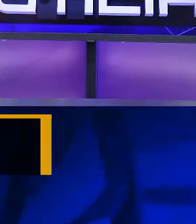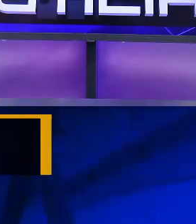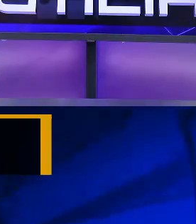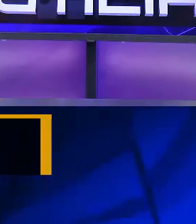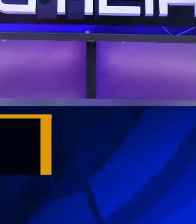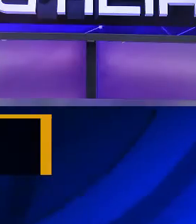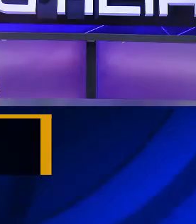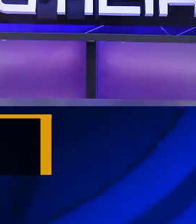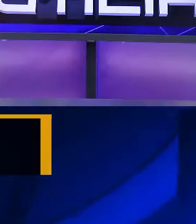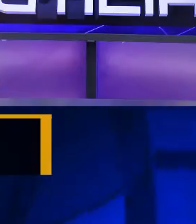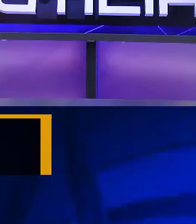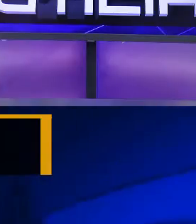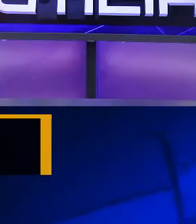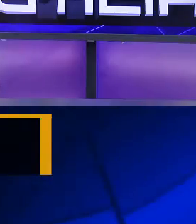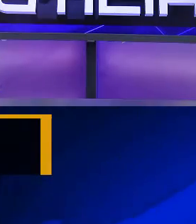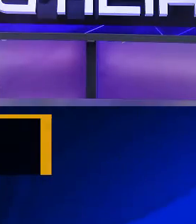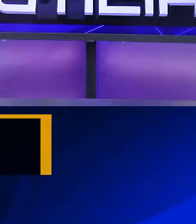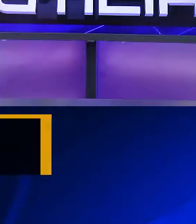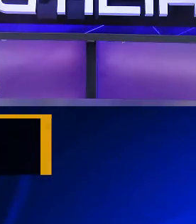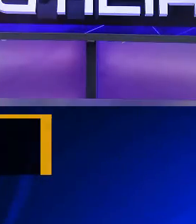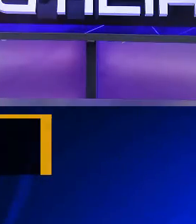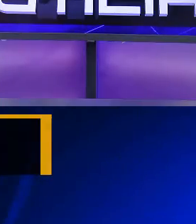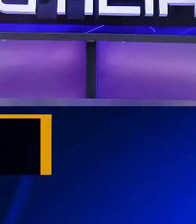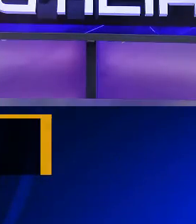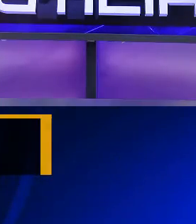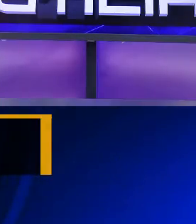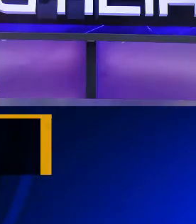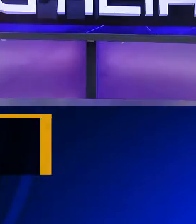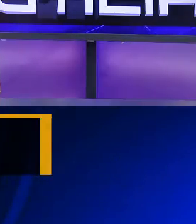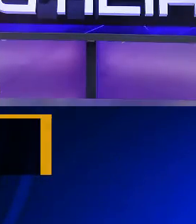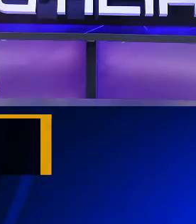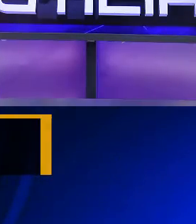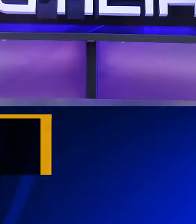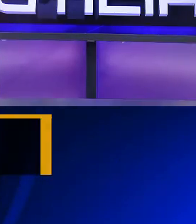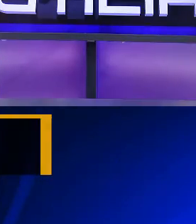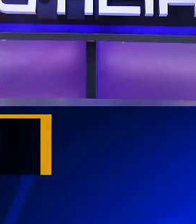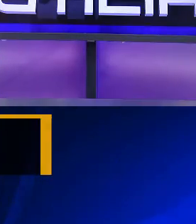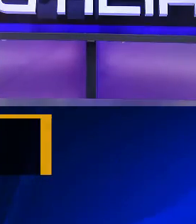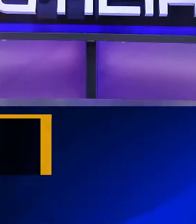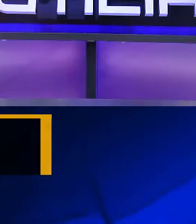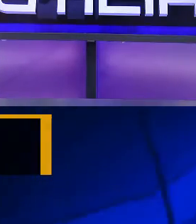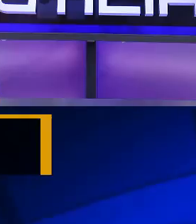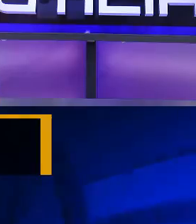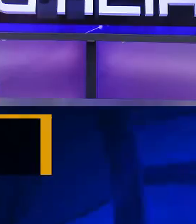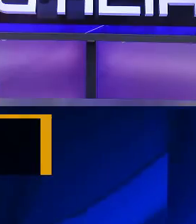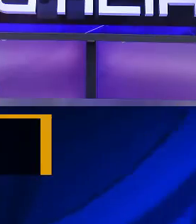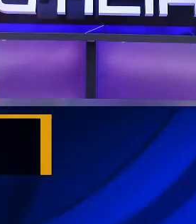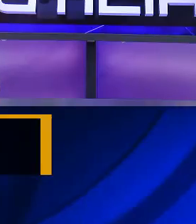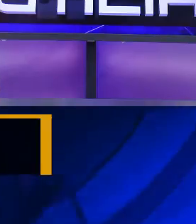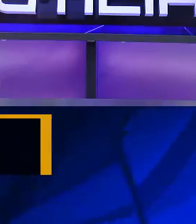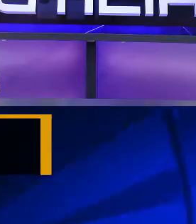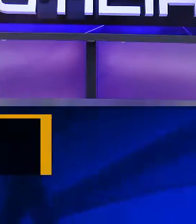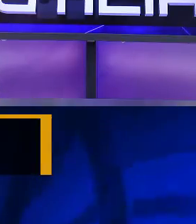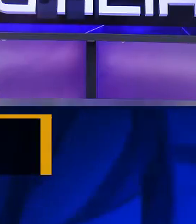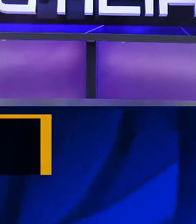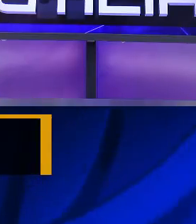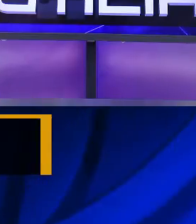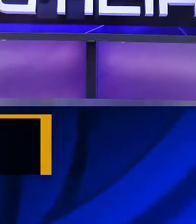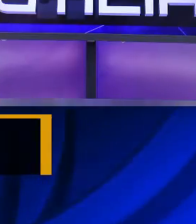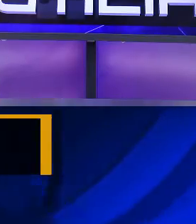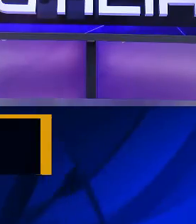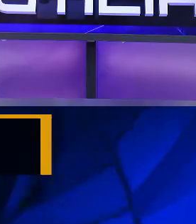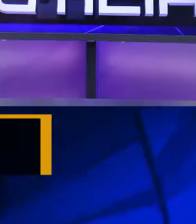James Rodríguez? En los últimos minutos se ha anunciado que estaría con la tricolor luego de recuperarse de esta situación presentada en el partido anterior. ¿Qué se